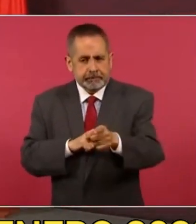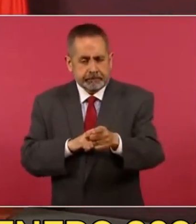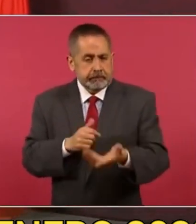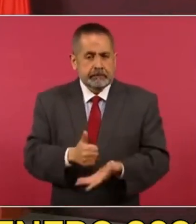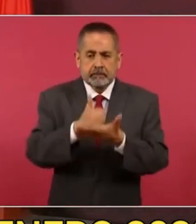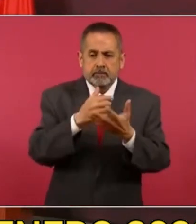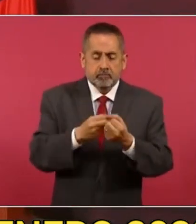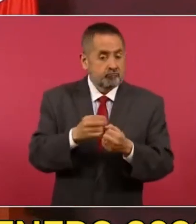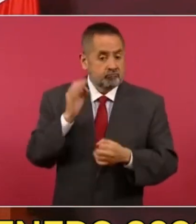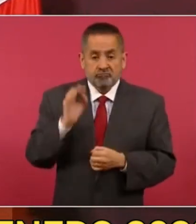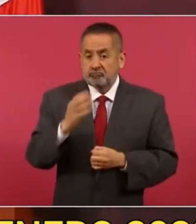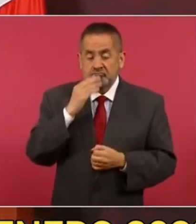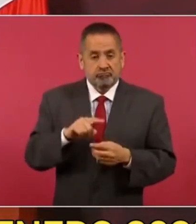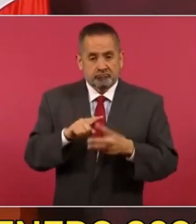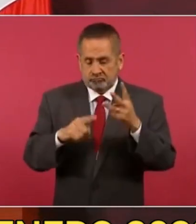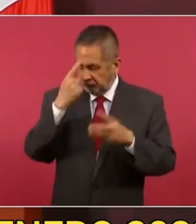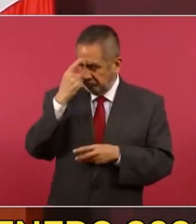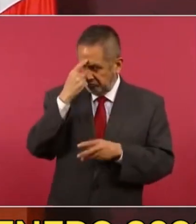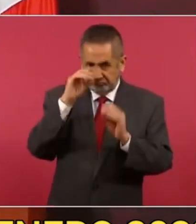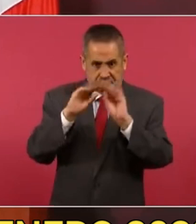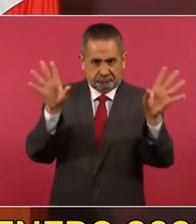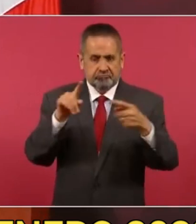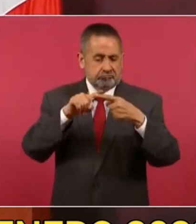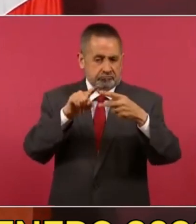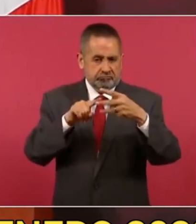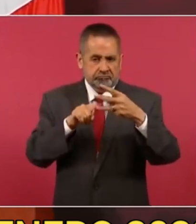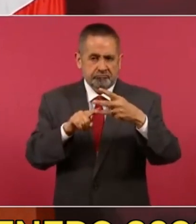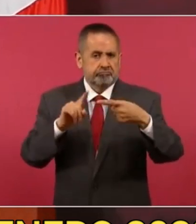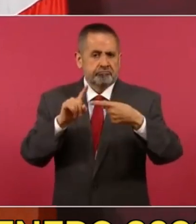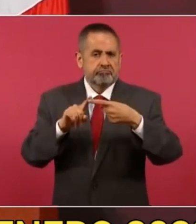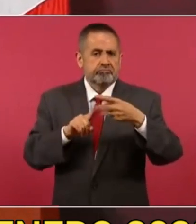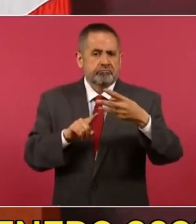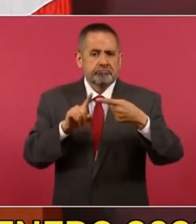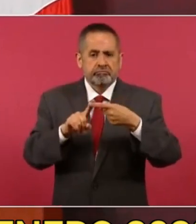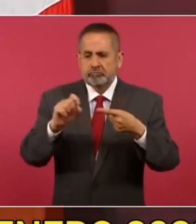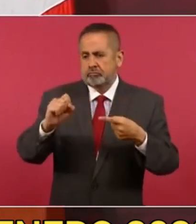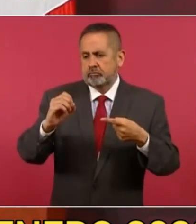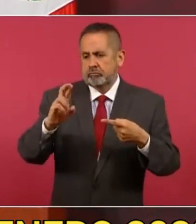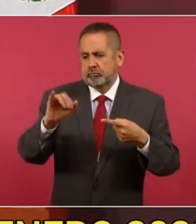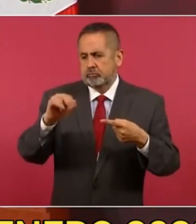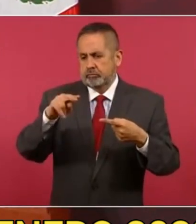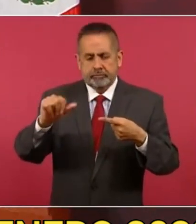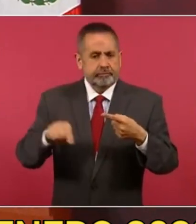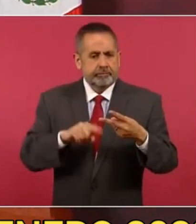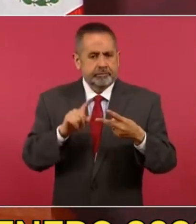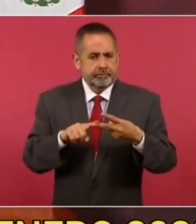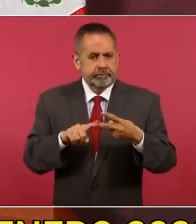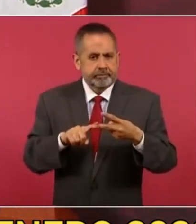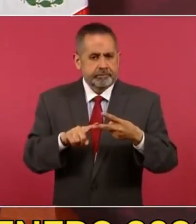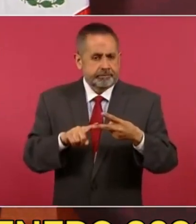ayudando, son 3, eso lo tengo muy claro. Soriana,